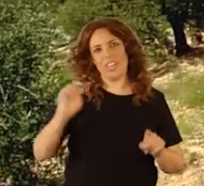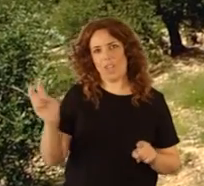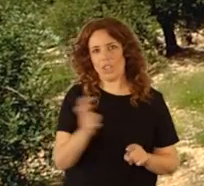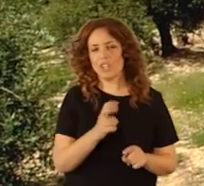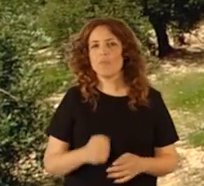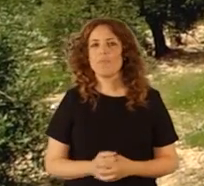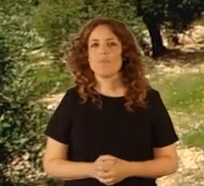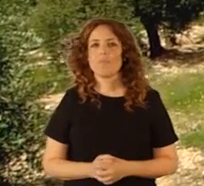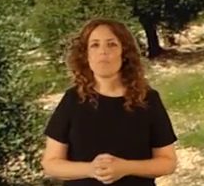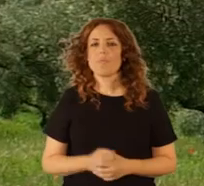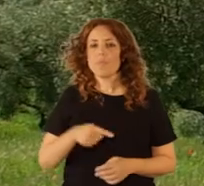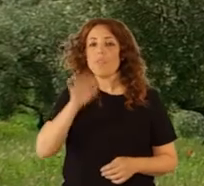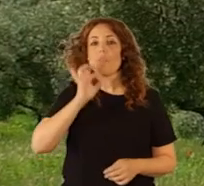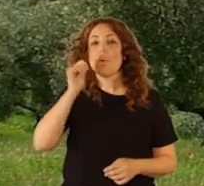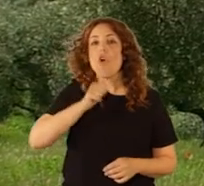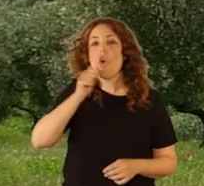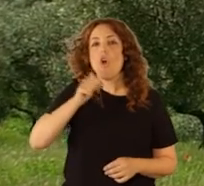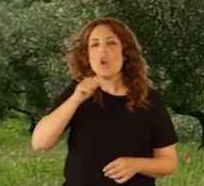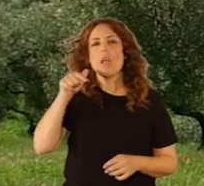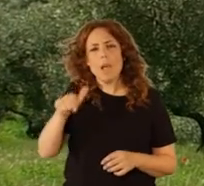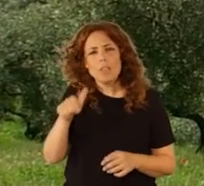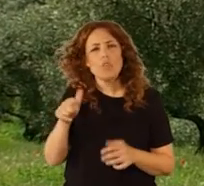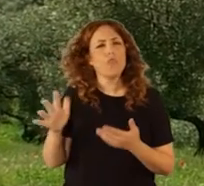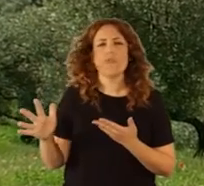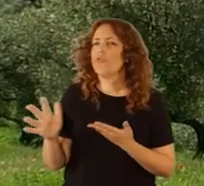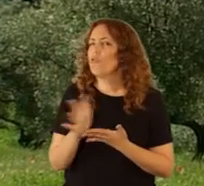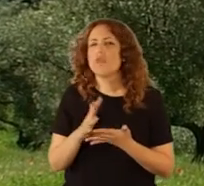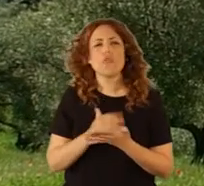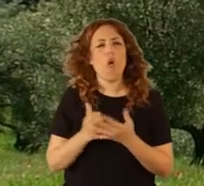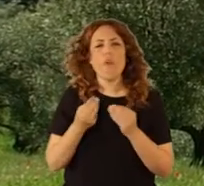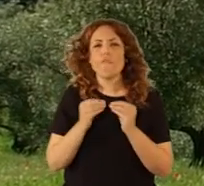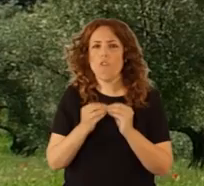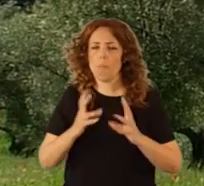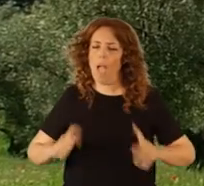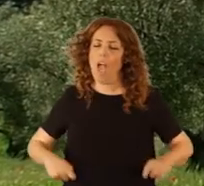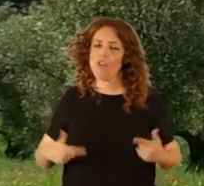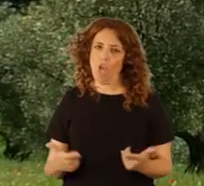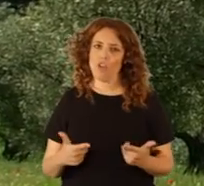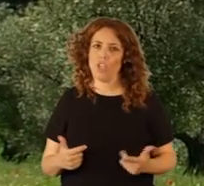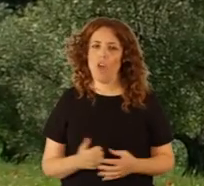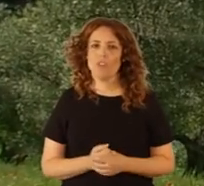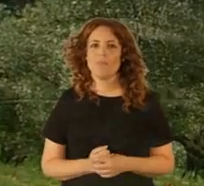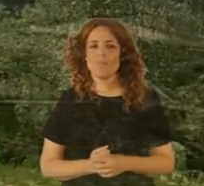de otros aquí las Olivas son cultivadas y procesadas de modo